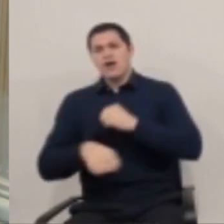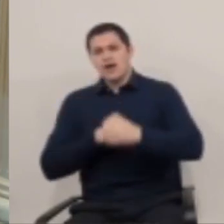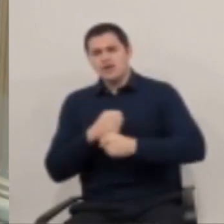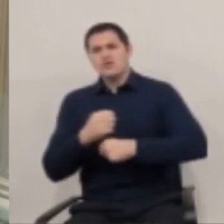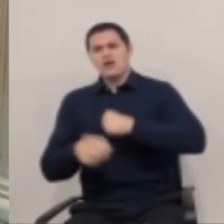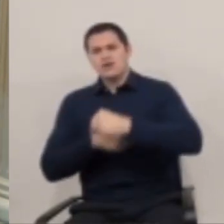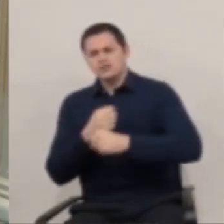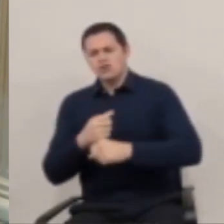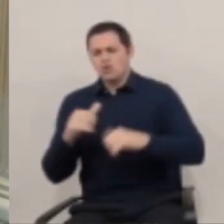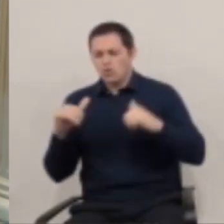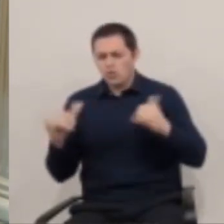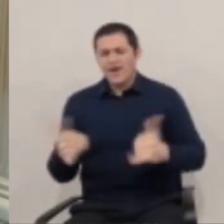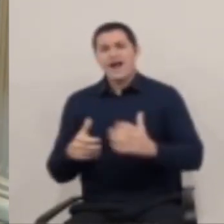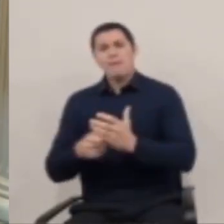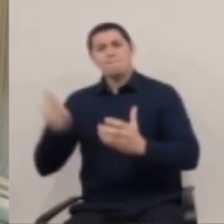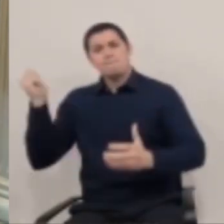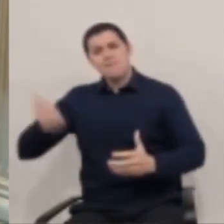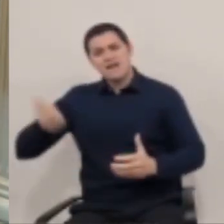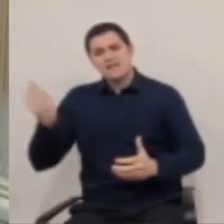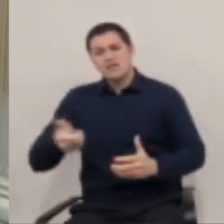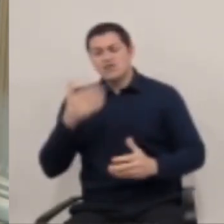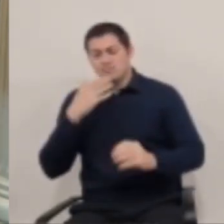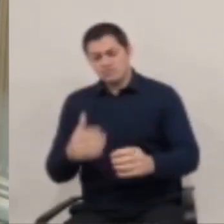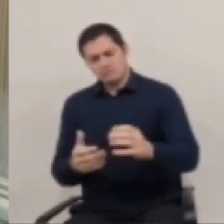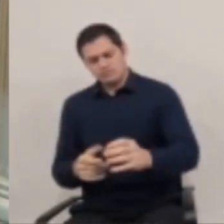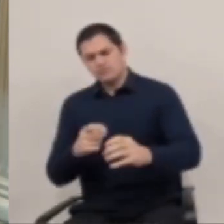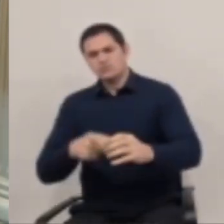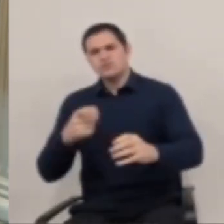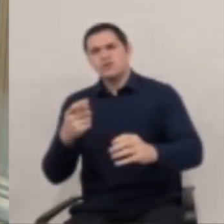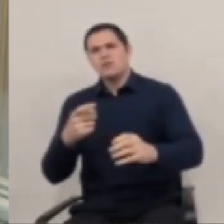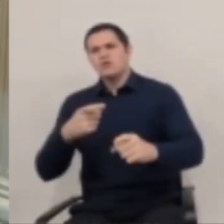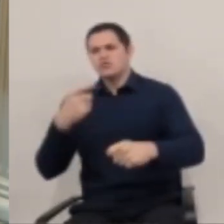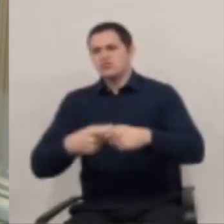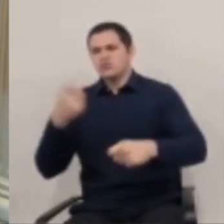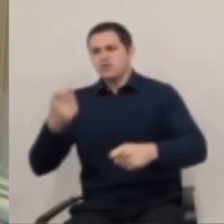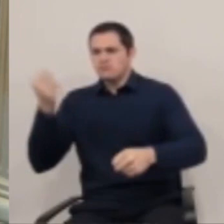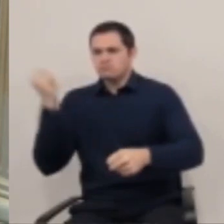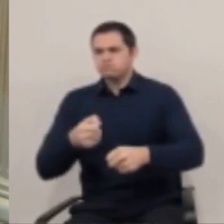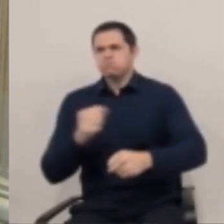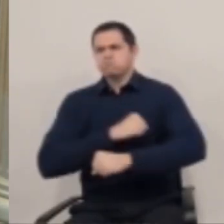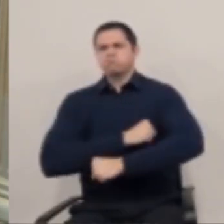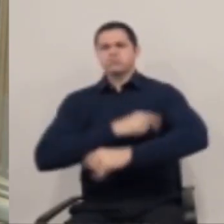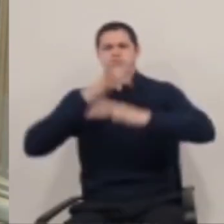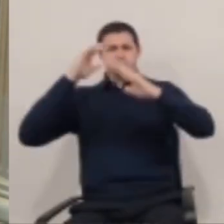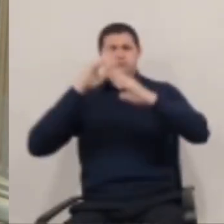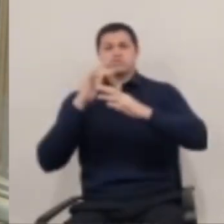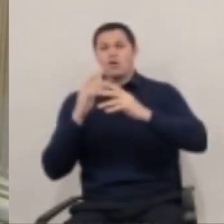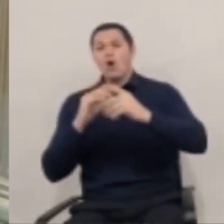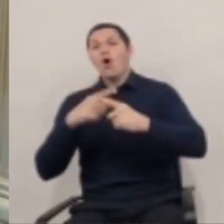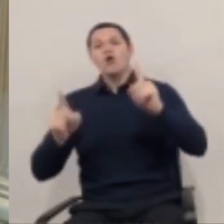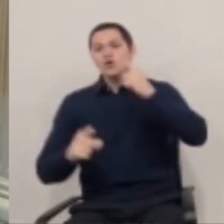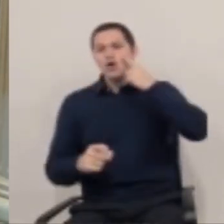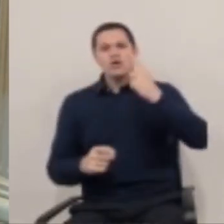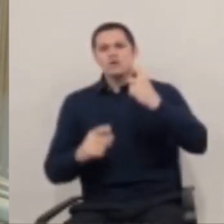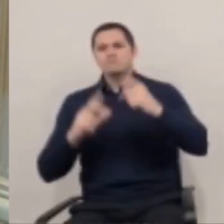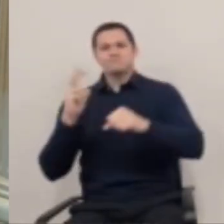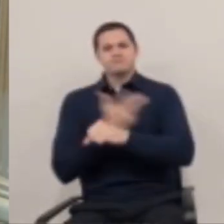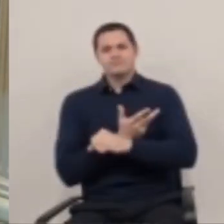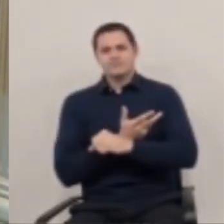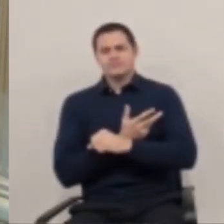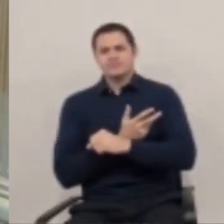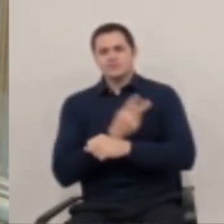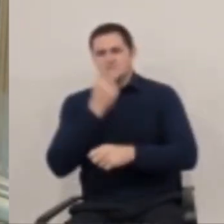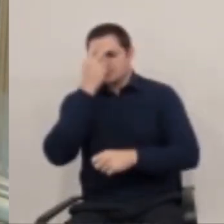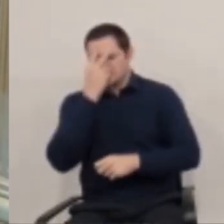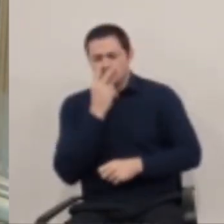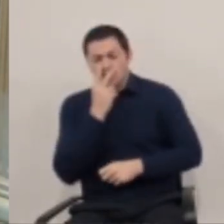objeto metálico que resulta ser una mina abandonada durante la guerra, pierde la visión del otro ojo. Esto es lo que Eugen Babkar señala.